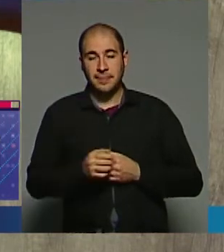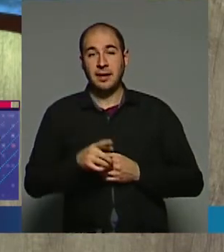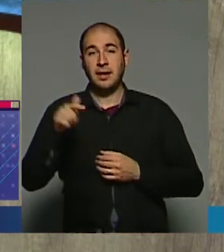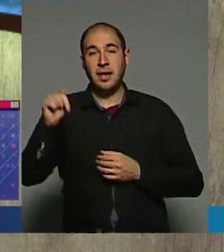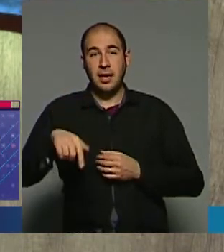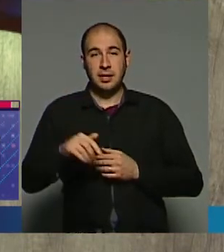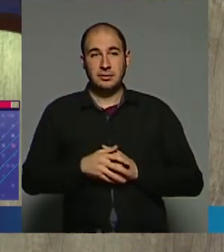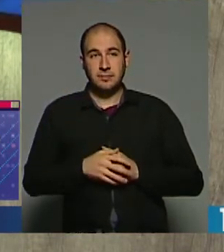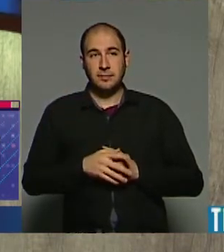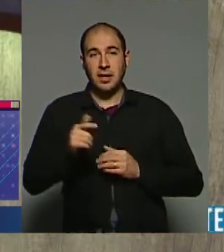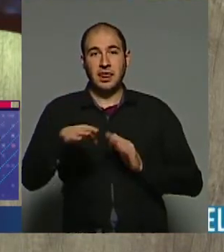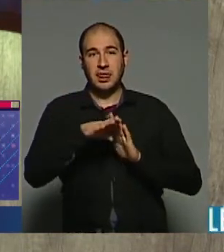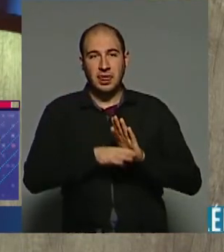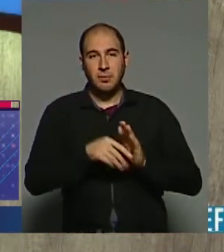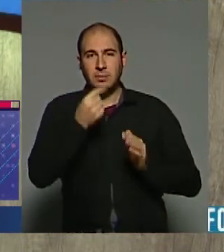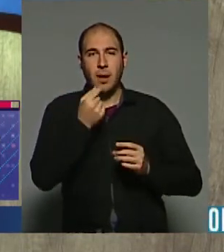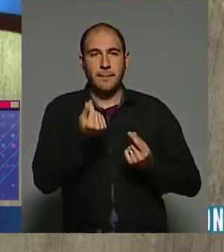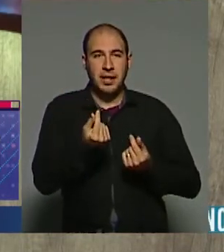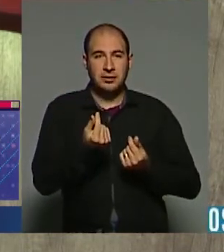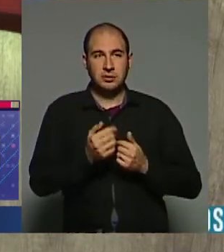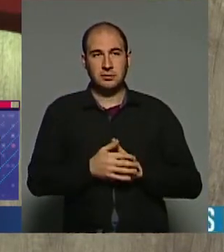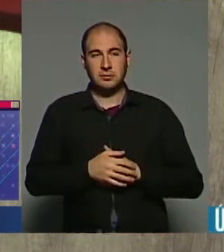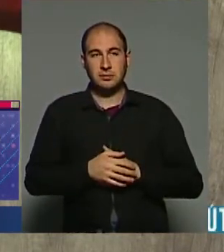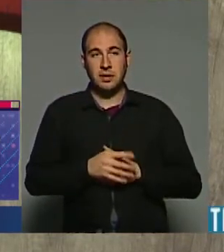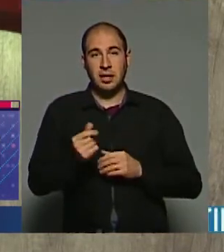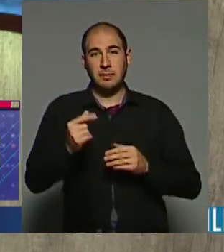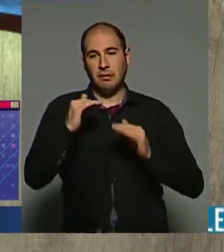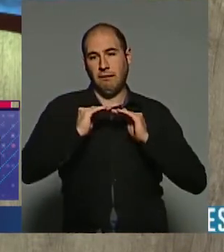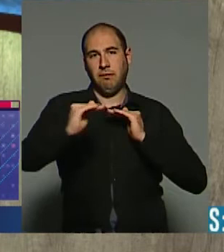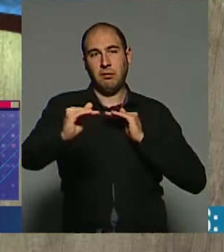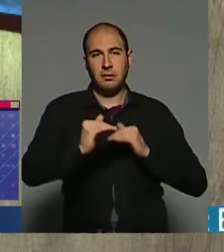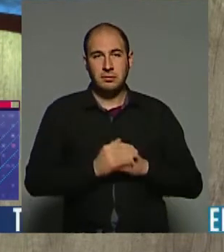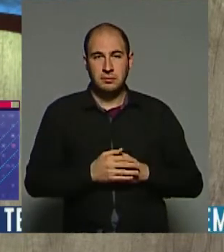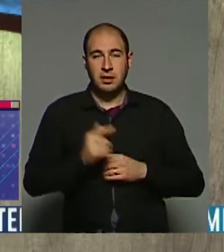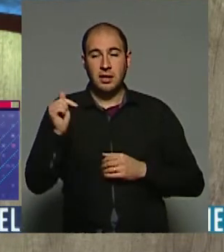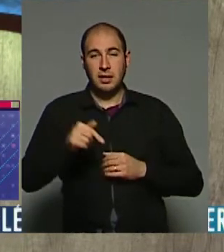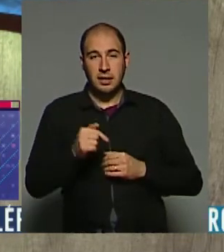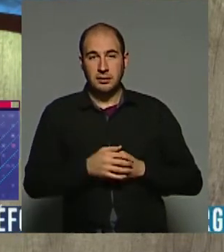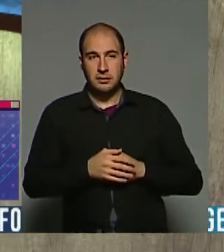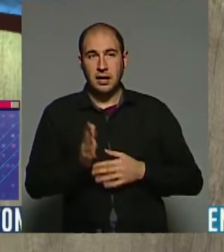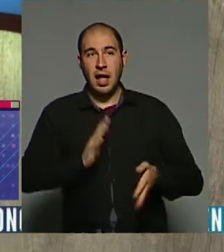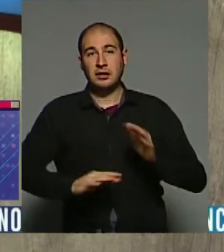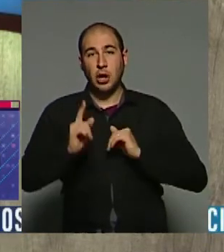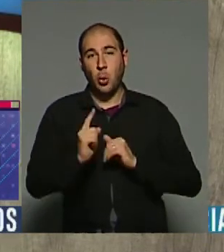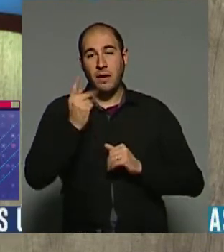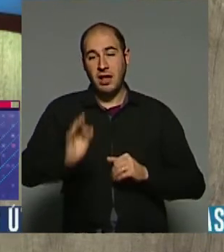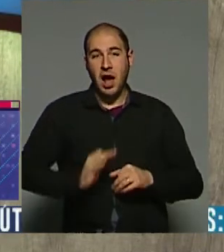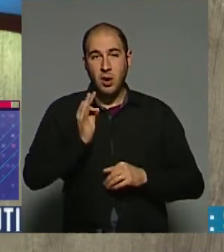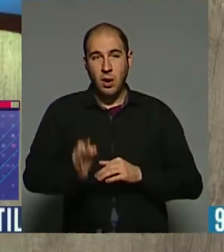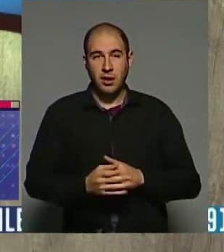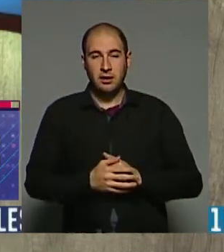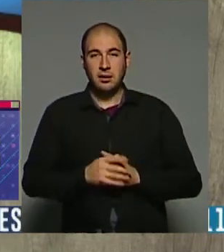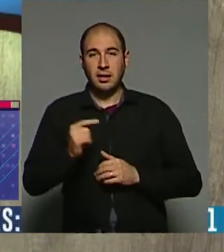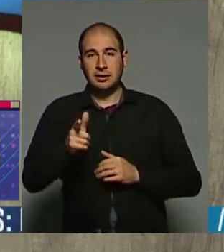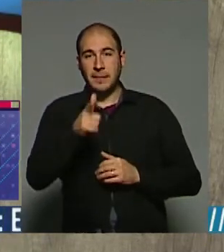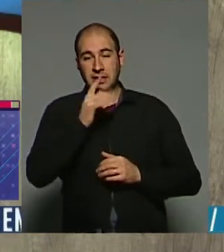esto obviamente no está determinado si es que el precio va a estar congelado, por así decirlo. Entonces, esto, bueno, se realiza una vez al año, entonces ya